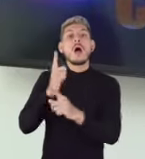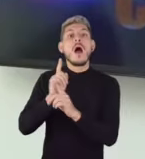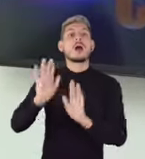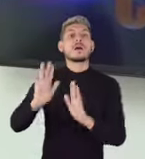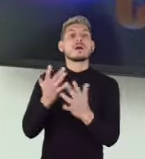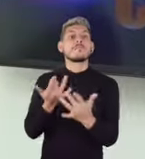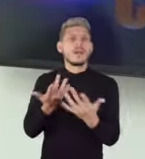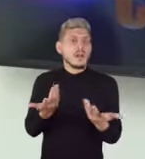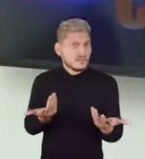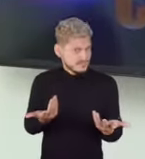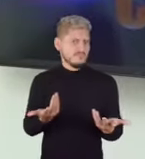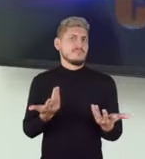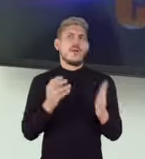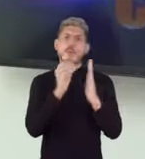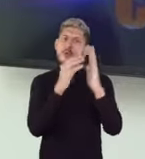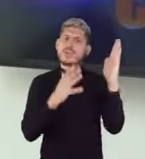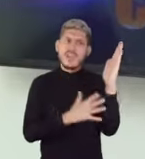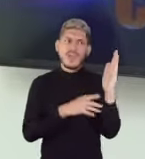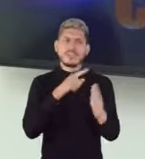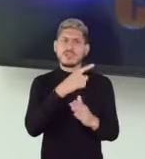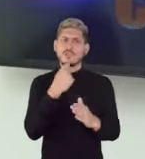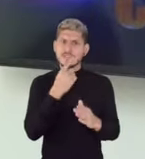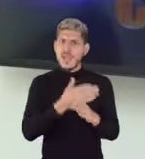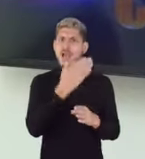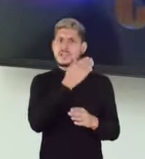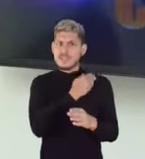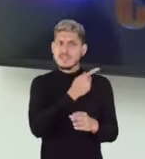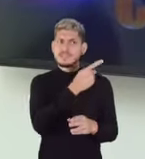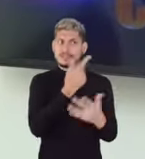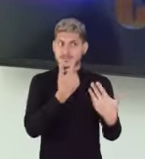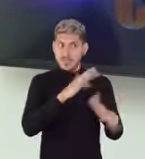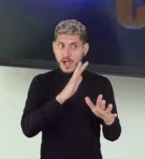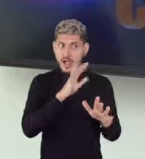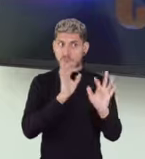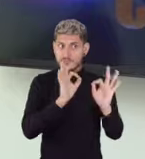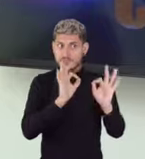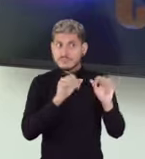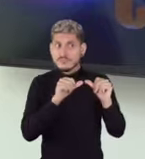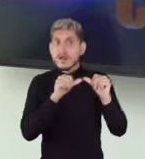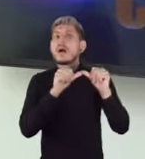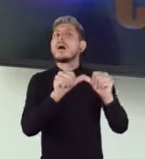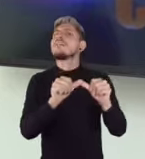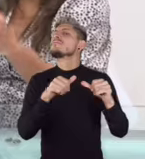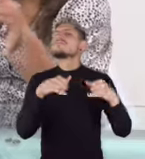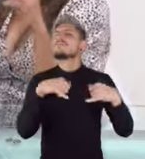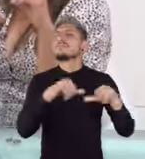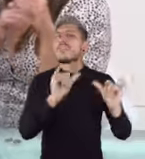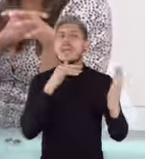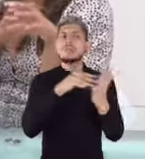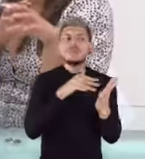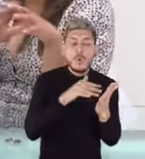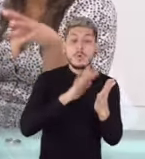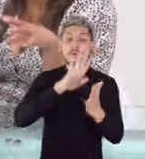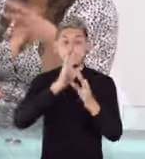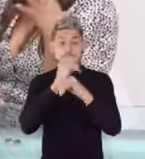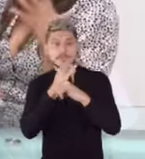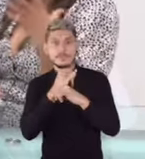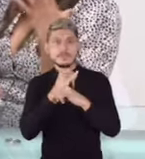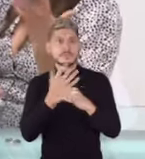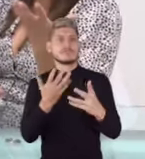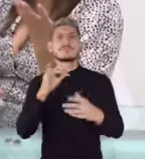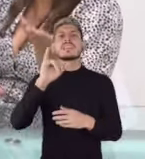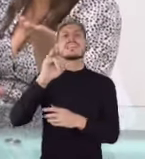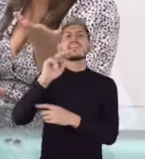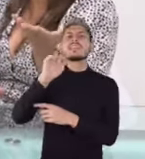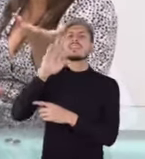los interceptores, el famoso proyecto de los interceptores que tanto nos engañan, que continúen estudios. ¿Qué significa esto de los interceptores para que la